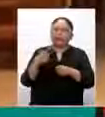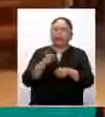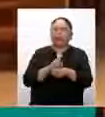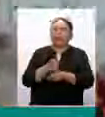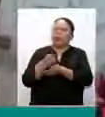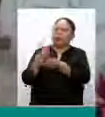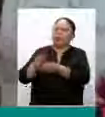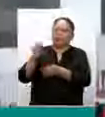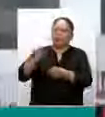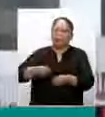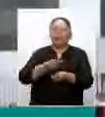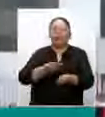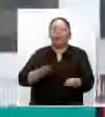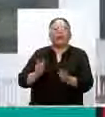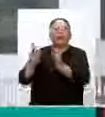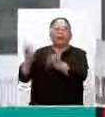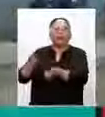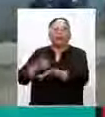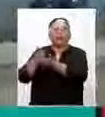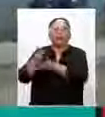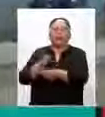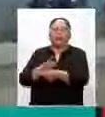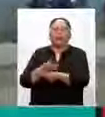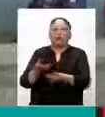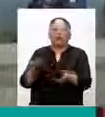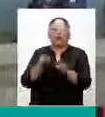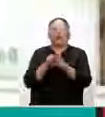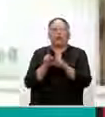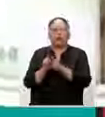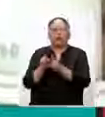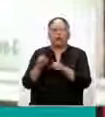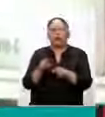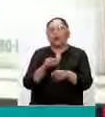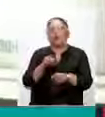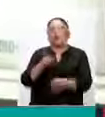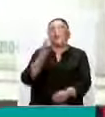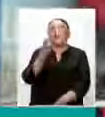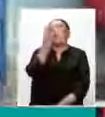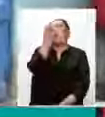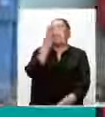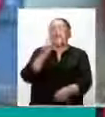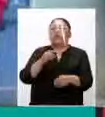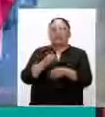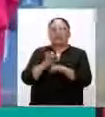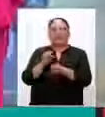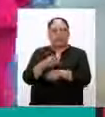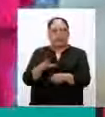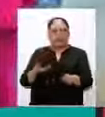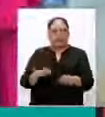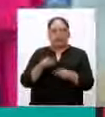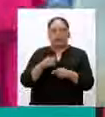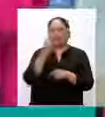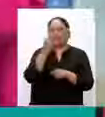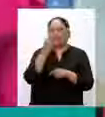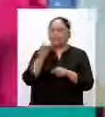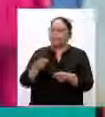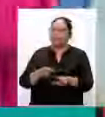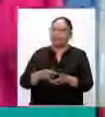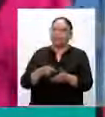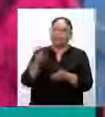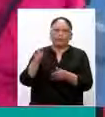medicamentos, ampliar la capacidad de las unidades de terapia intensiva o terapia intermedia, por supuesto que sí, pero eso hay que reclamarlo a